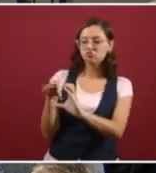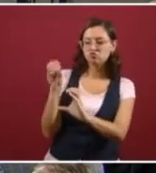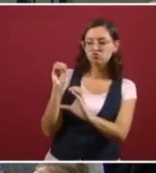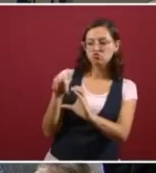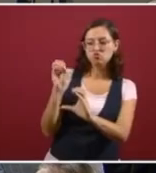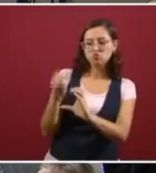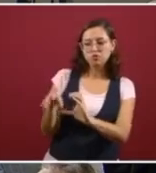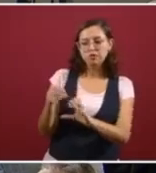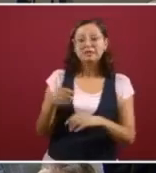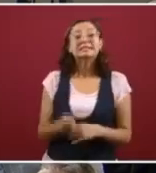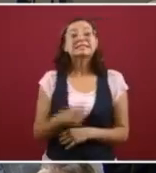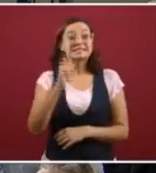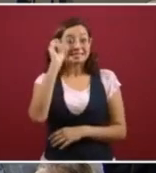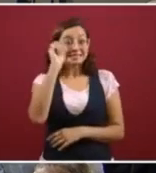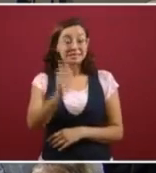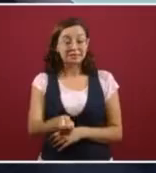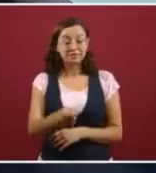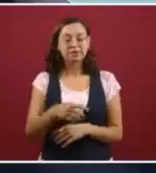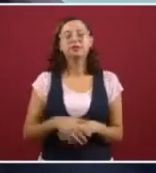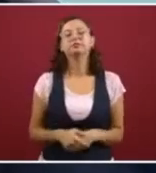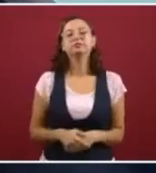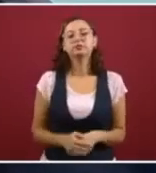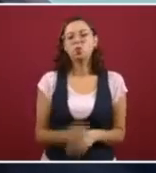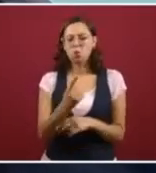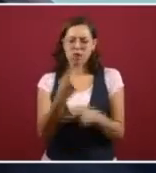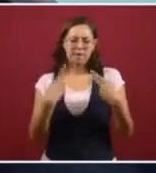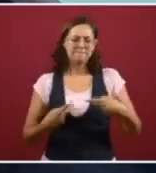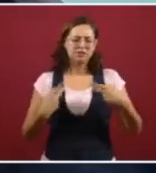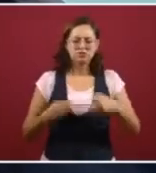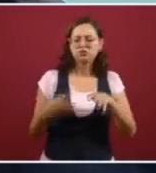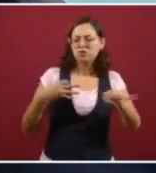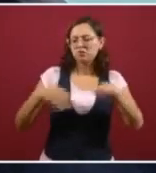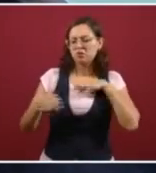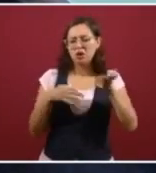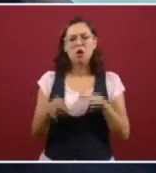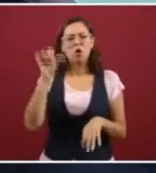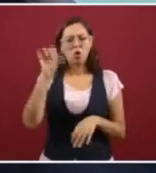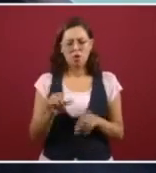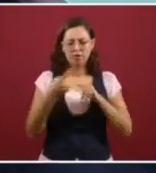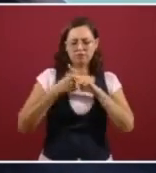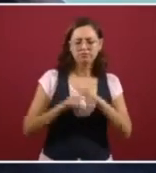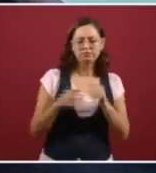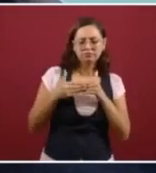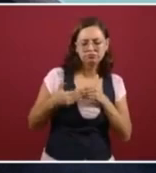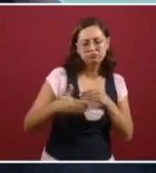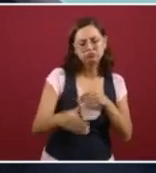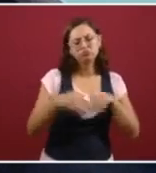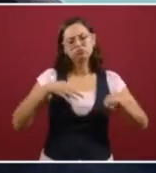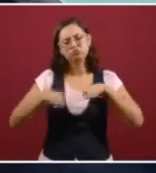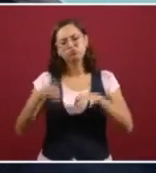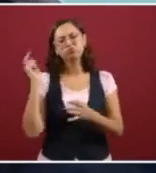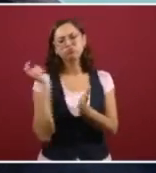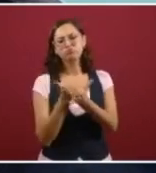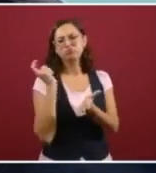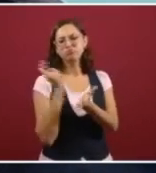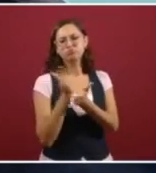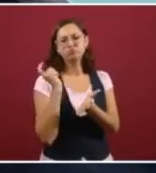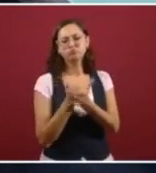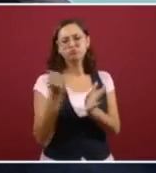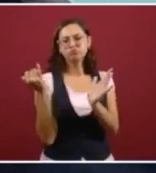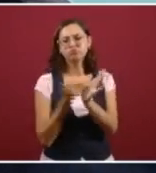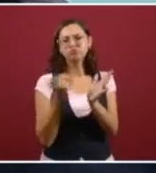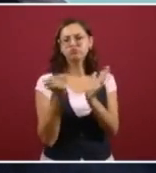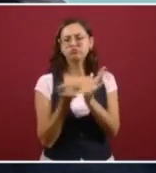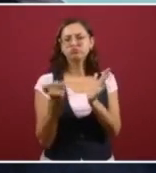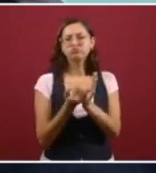estricto, esto lo que implica es que si un trabajador se incorporara hoy a su vida laboral, esta disminución de las comisiones va a lograr